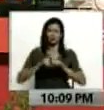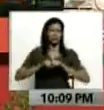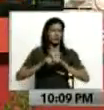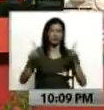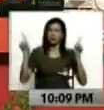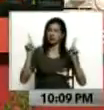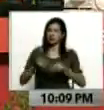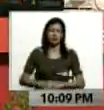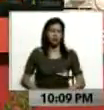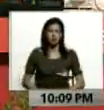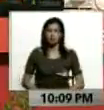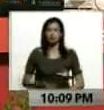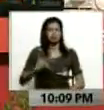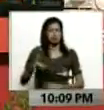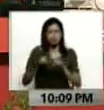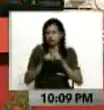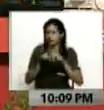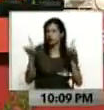Qué